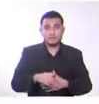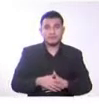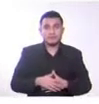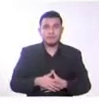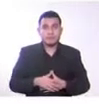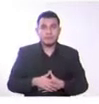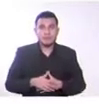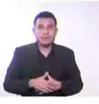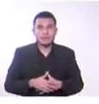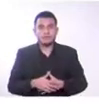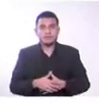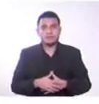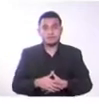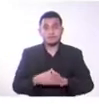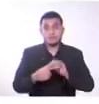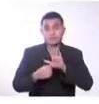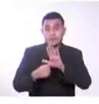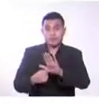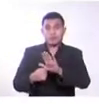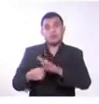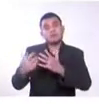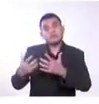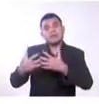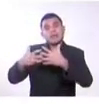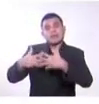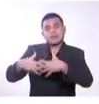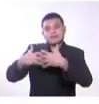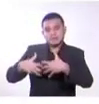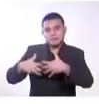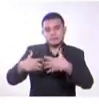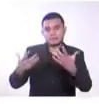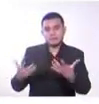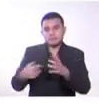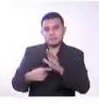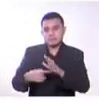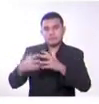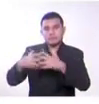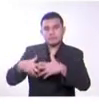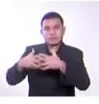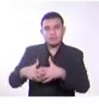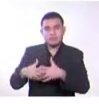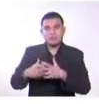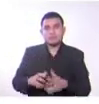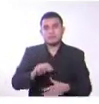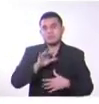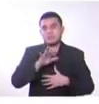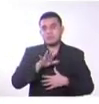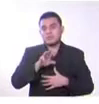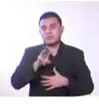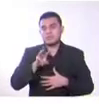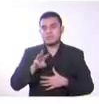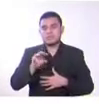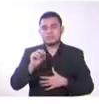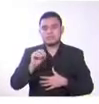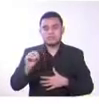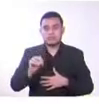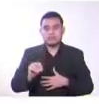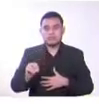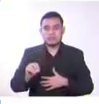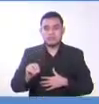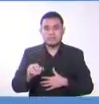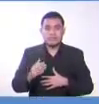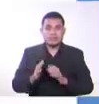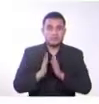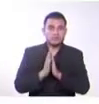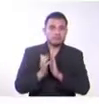que declaran las empresas. El que declaran las empresas con un 53%, o sea que de la evasión